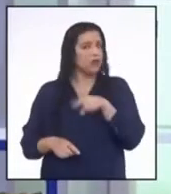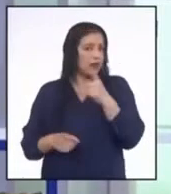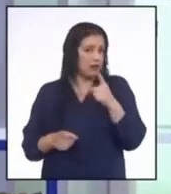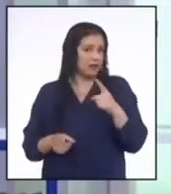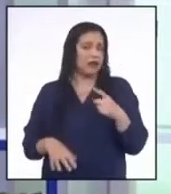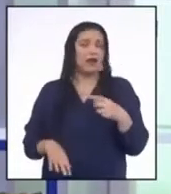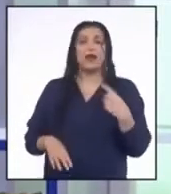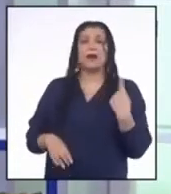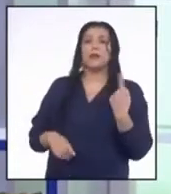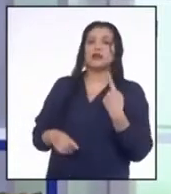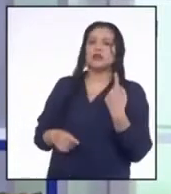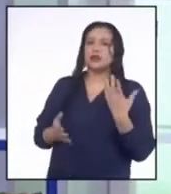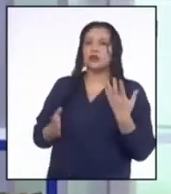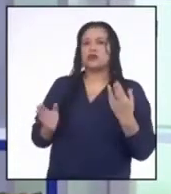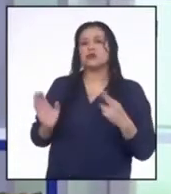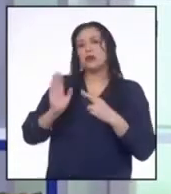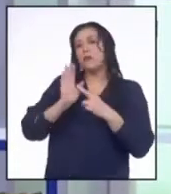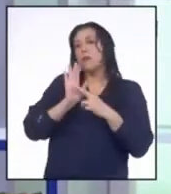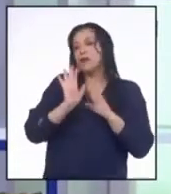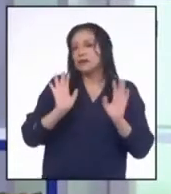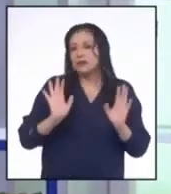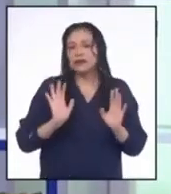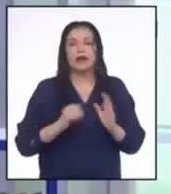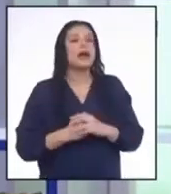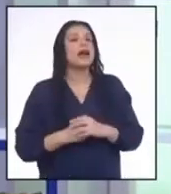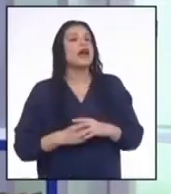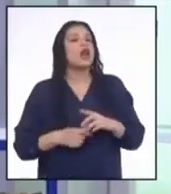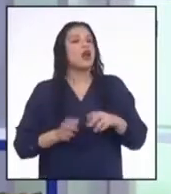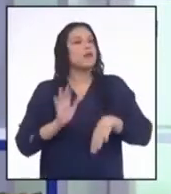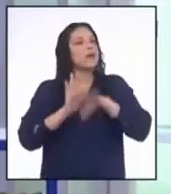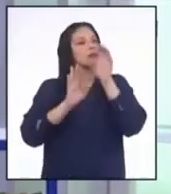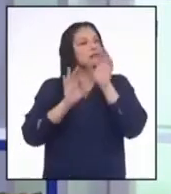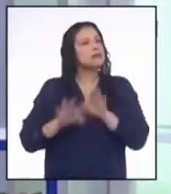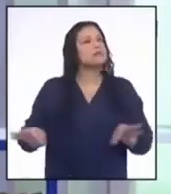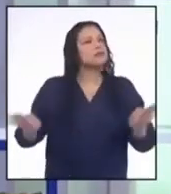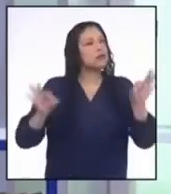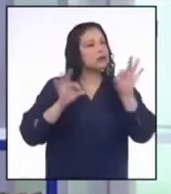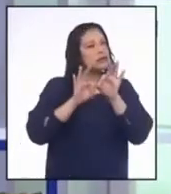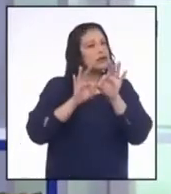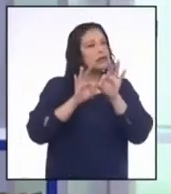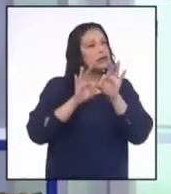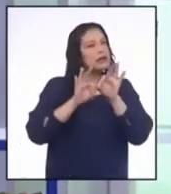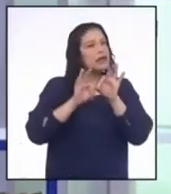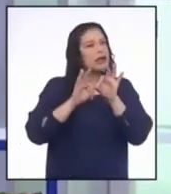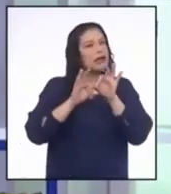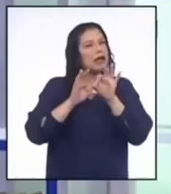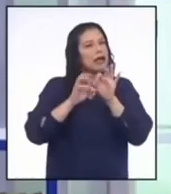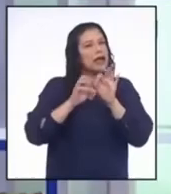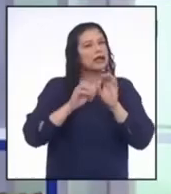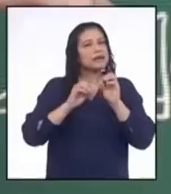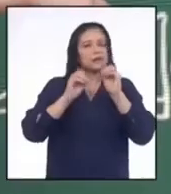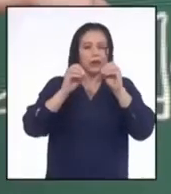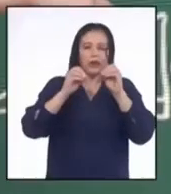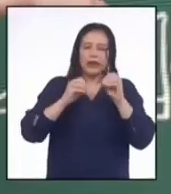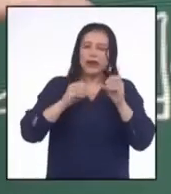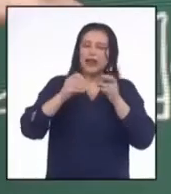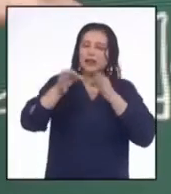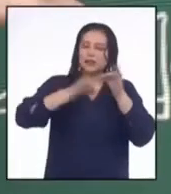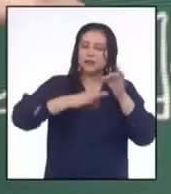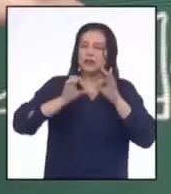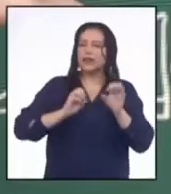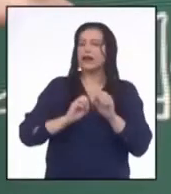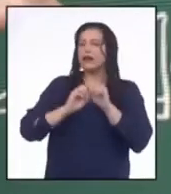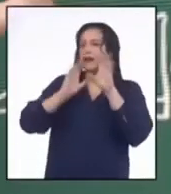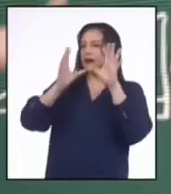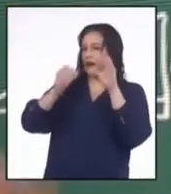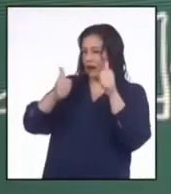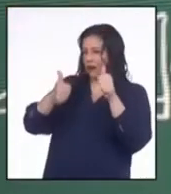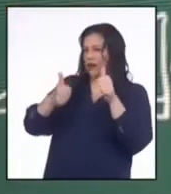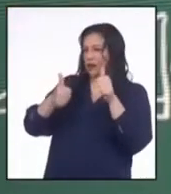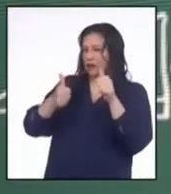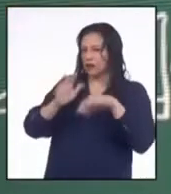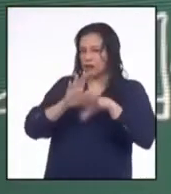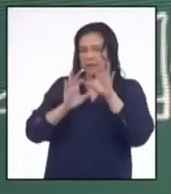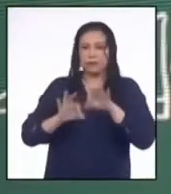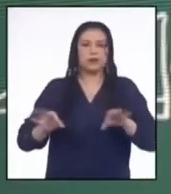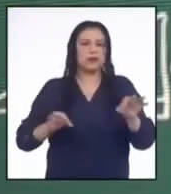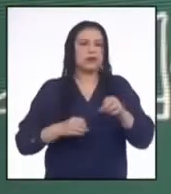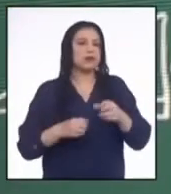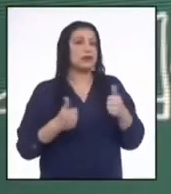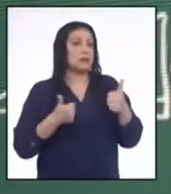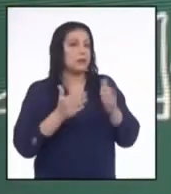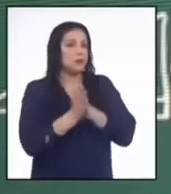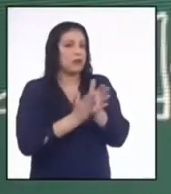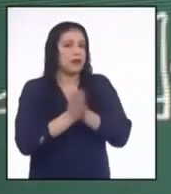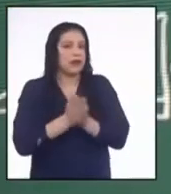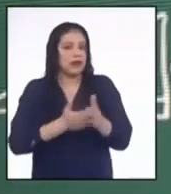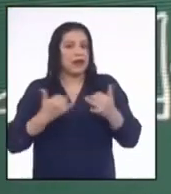porque es solo una expresión algebraica. Lo más importante es darle un sentido e interpretación. Muy bien. Ha llegado